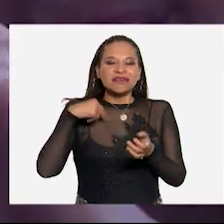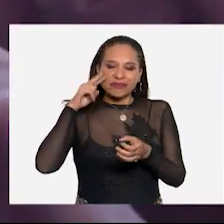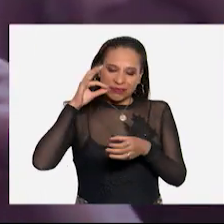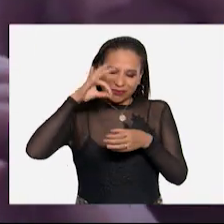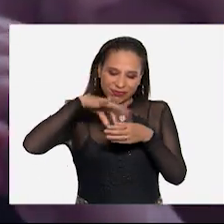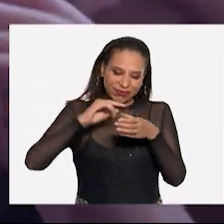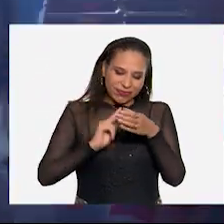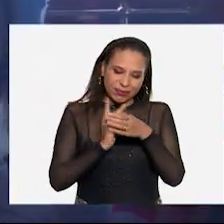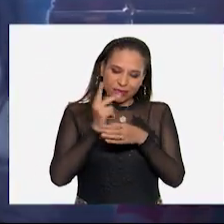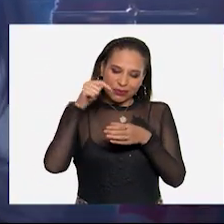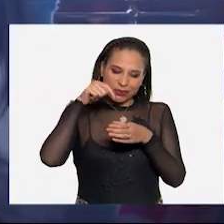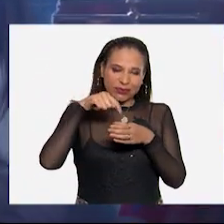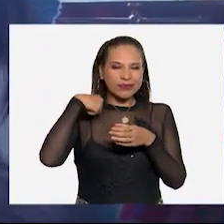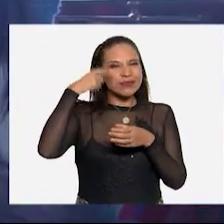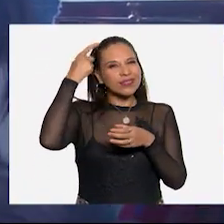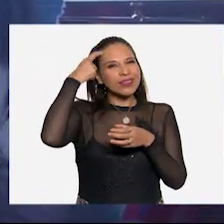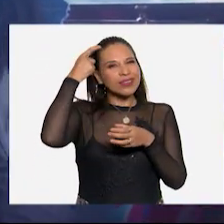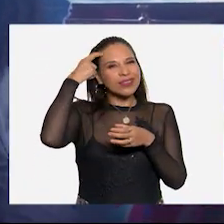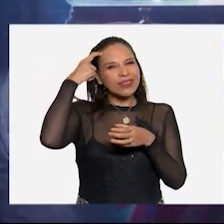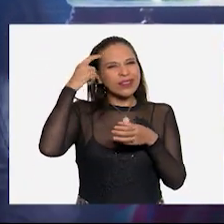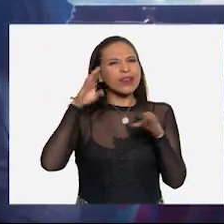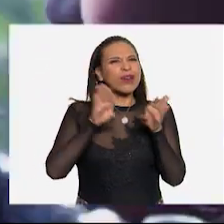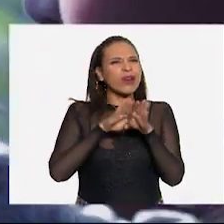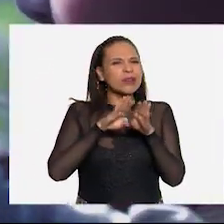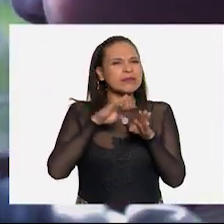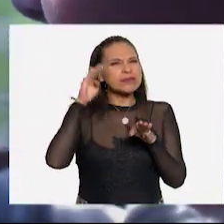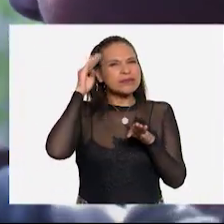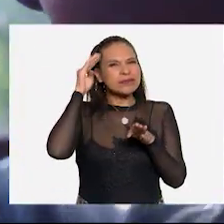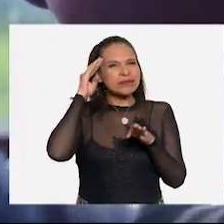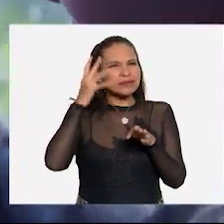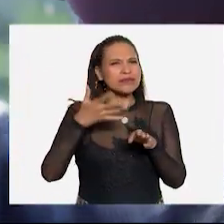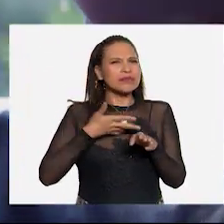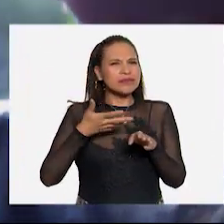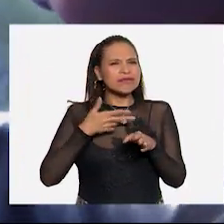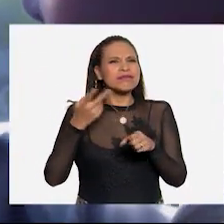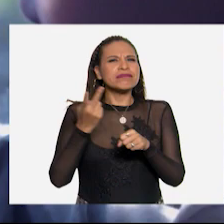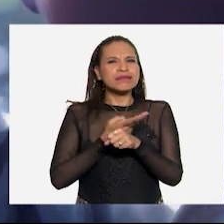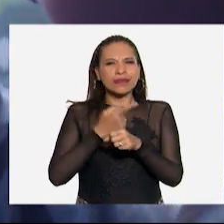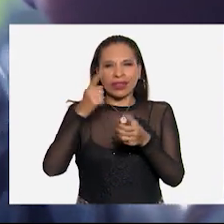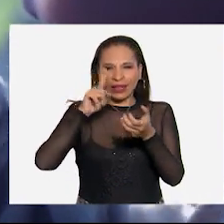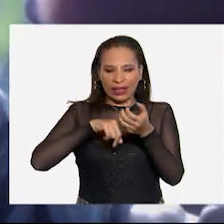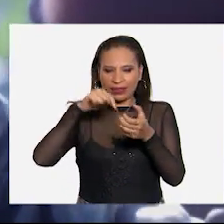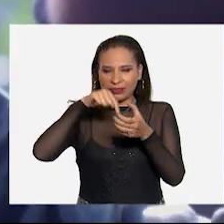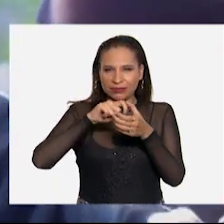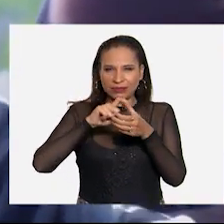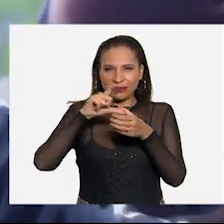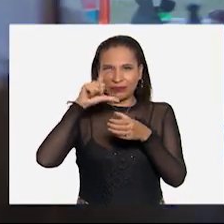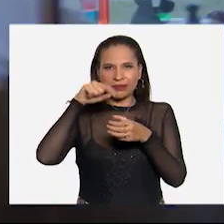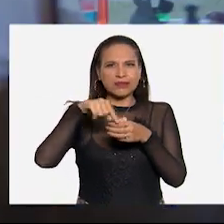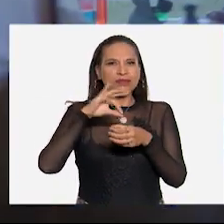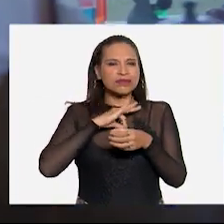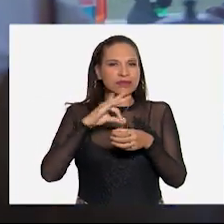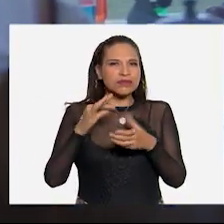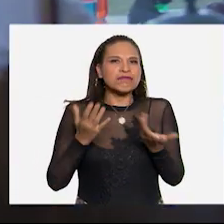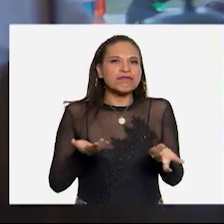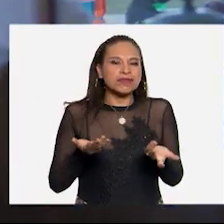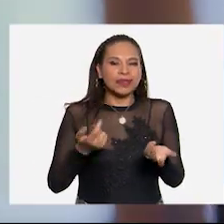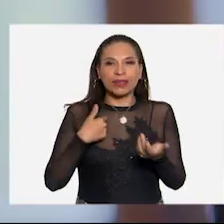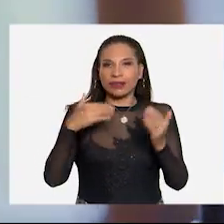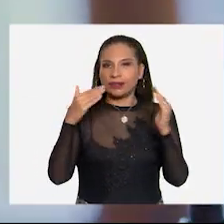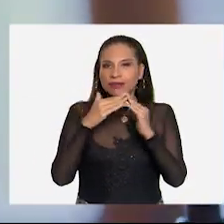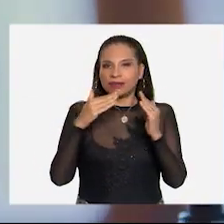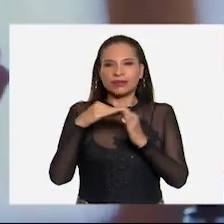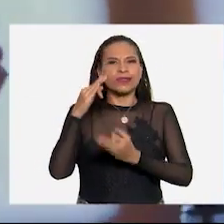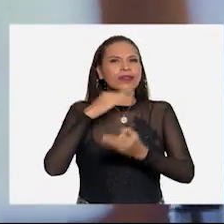Germinar una plantita y en mi cabeza solo podía pensar qué tenía que pasar en él para que pudiera crecer. En mi